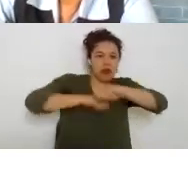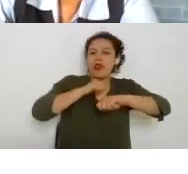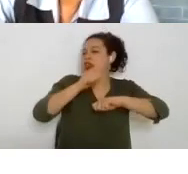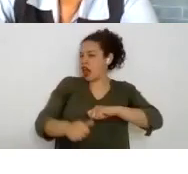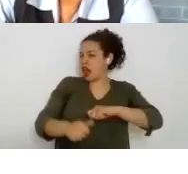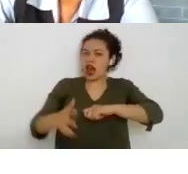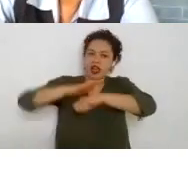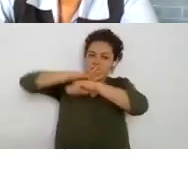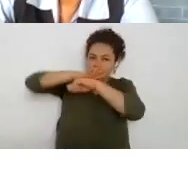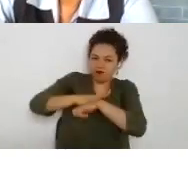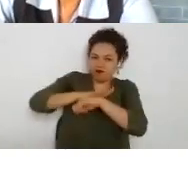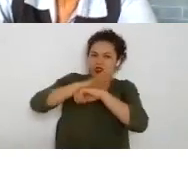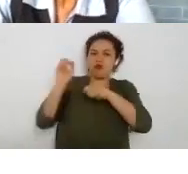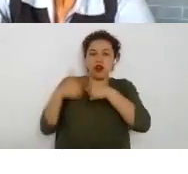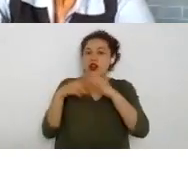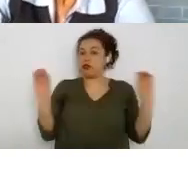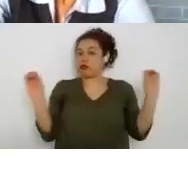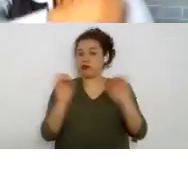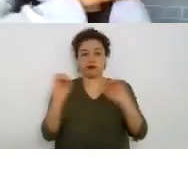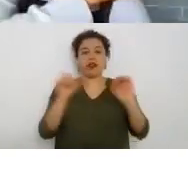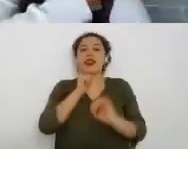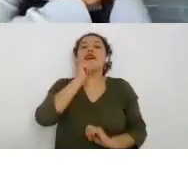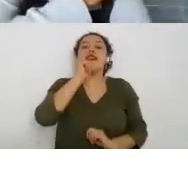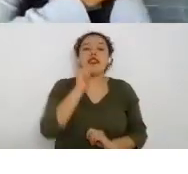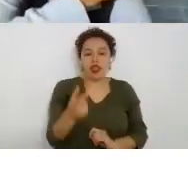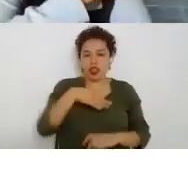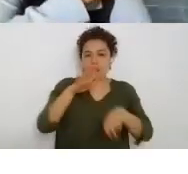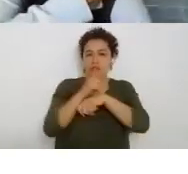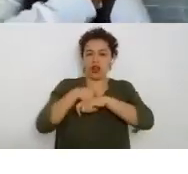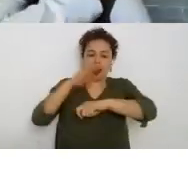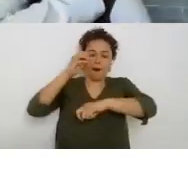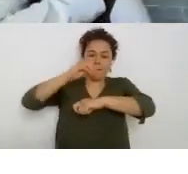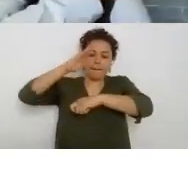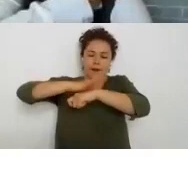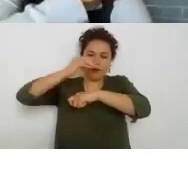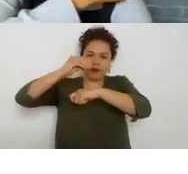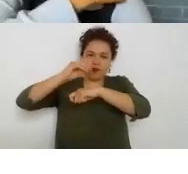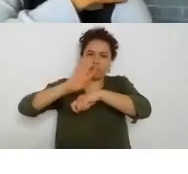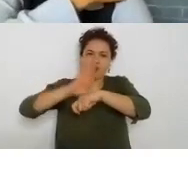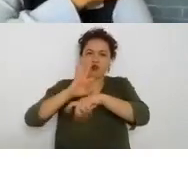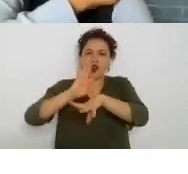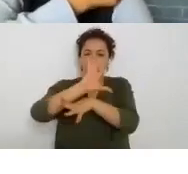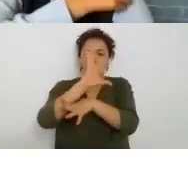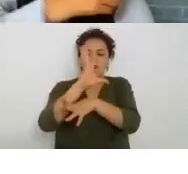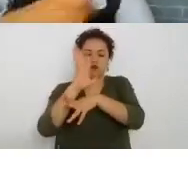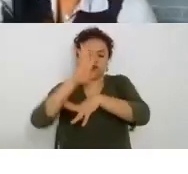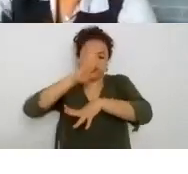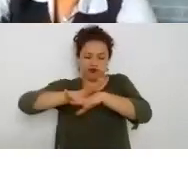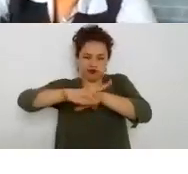tipo de compresión ni nada. ¿Por qué? Porque podríamos adherir el apuesto que coloquemos a la piel que ya